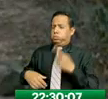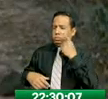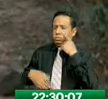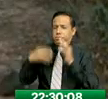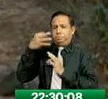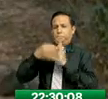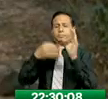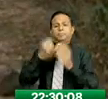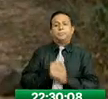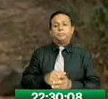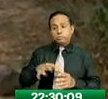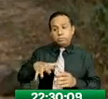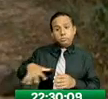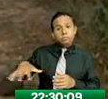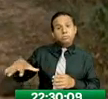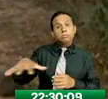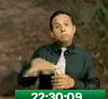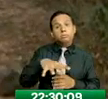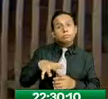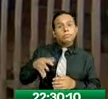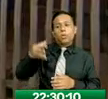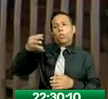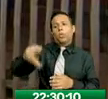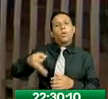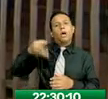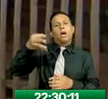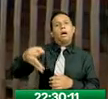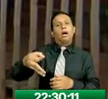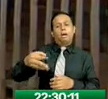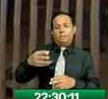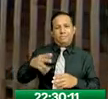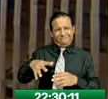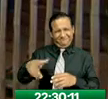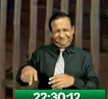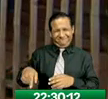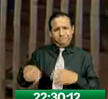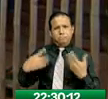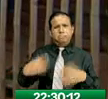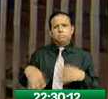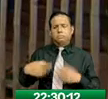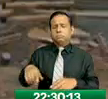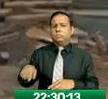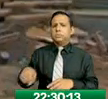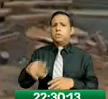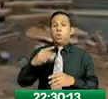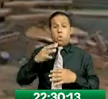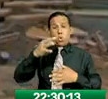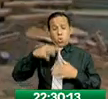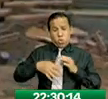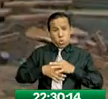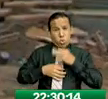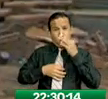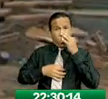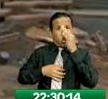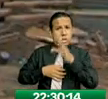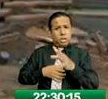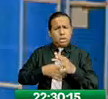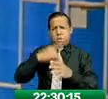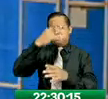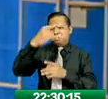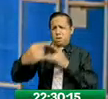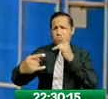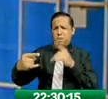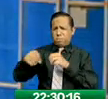Aquí, en la manzana 19 de la cooperativa Valle de los Lirios en Durán, el coronavirus afectó a la mayoría de habitantes y